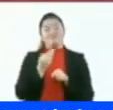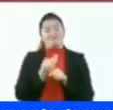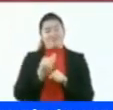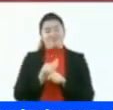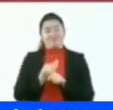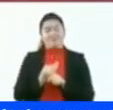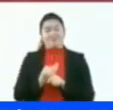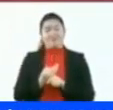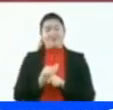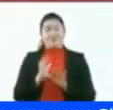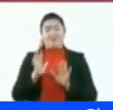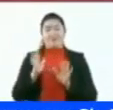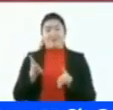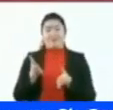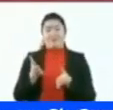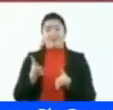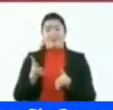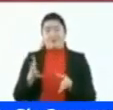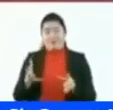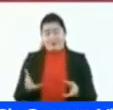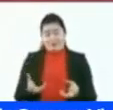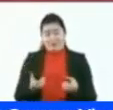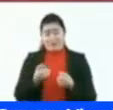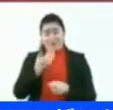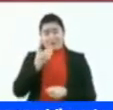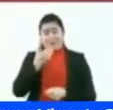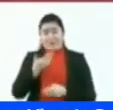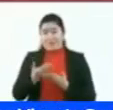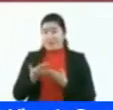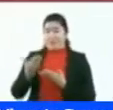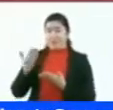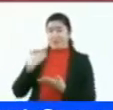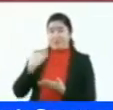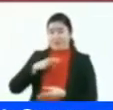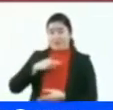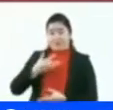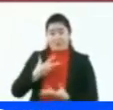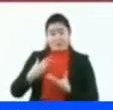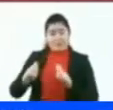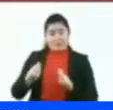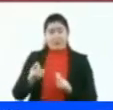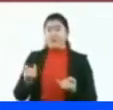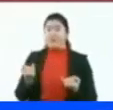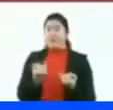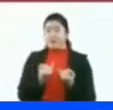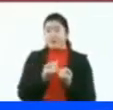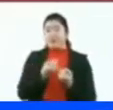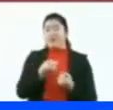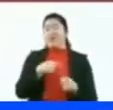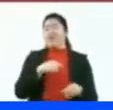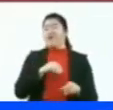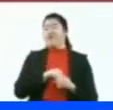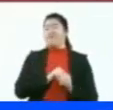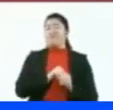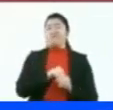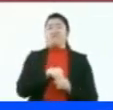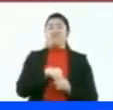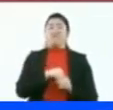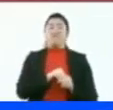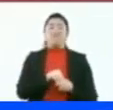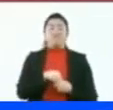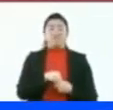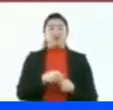ya prácticamente ha recuperado sus niveles prepandemia, tiene un nivel de saturación muy grande. Por eso justamente